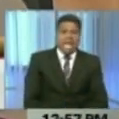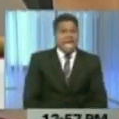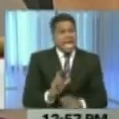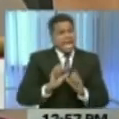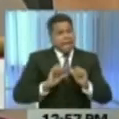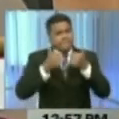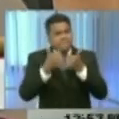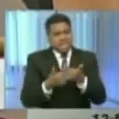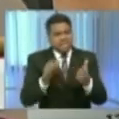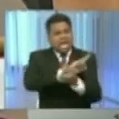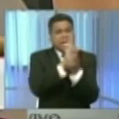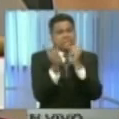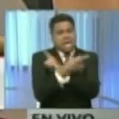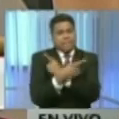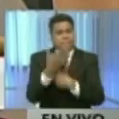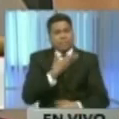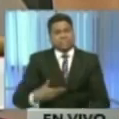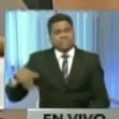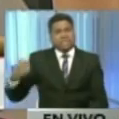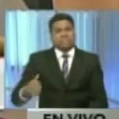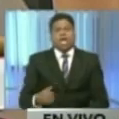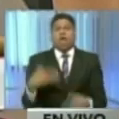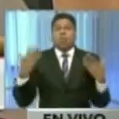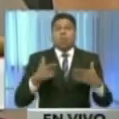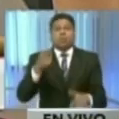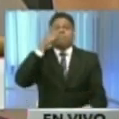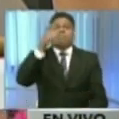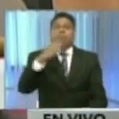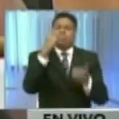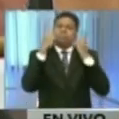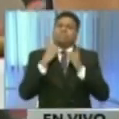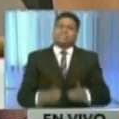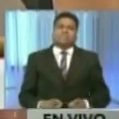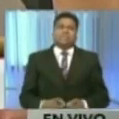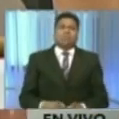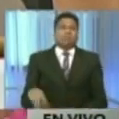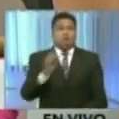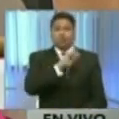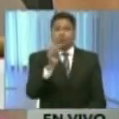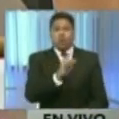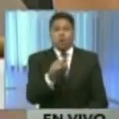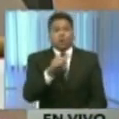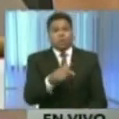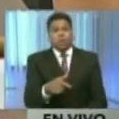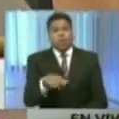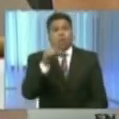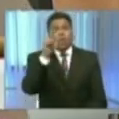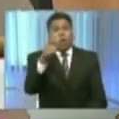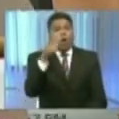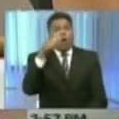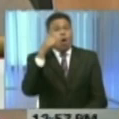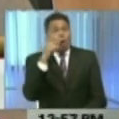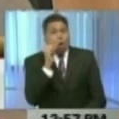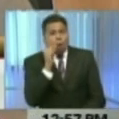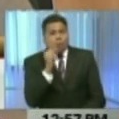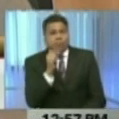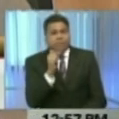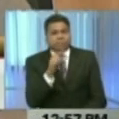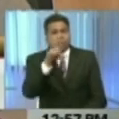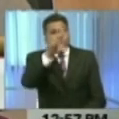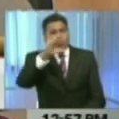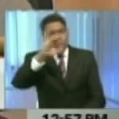activa cuando el pueblo lo decida, no cuando el señor Almagro lo decida, no cuando un